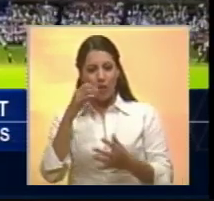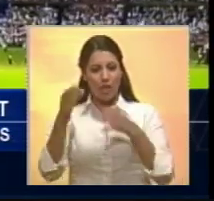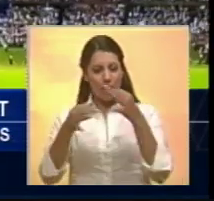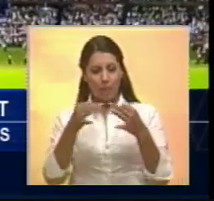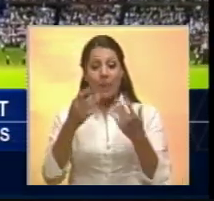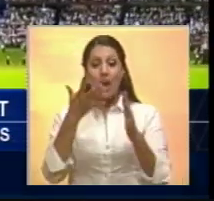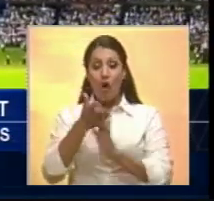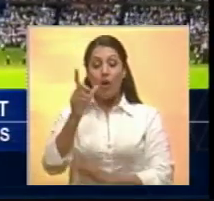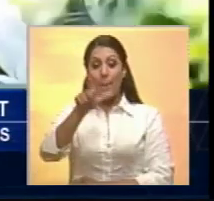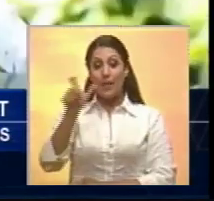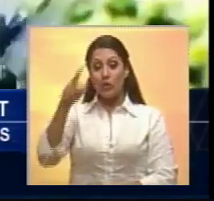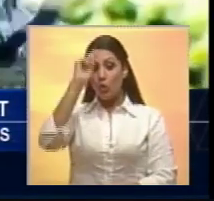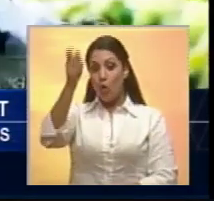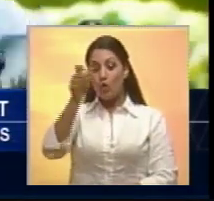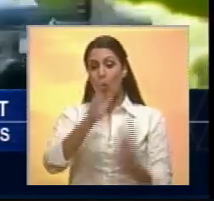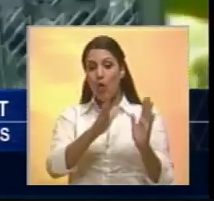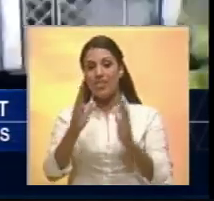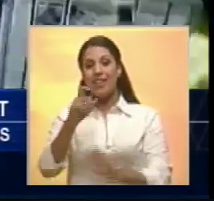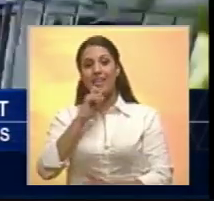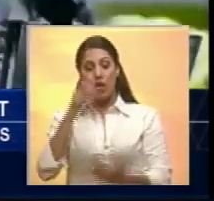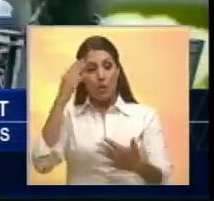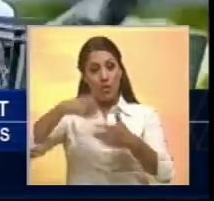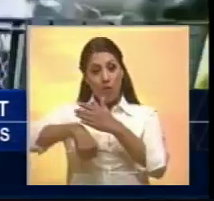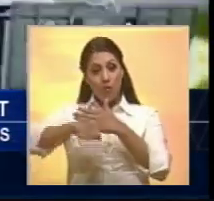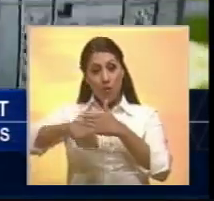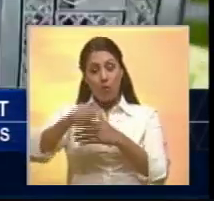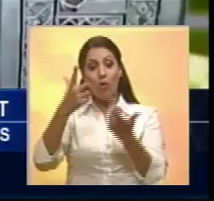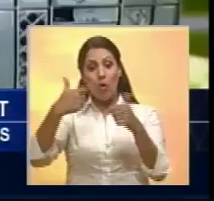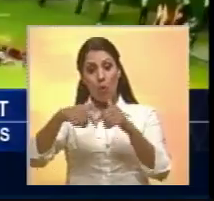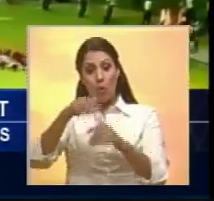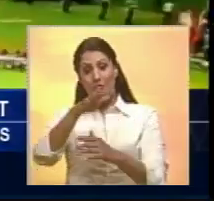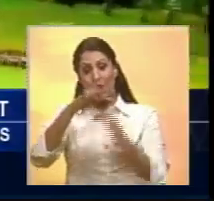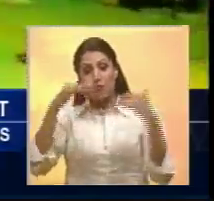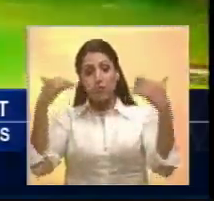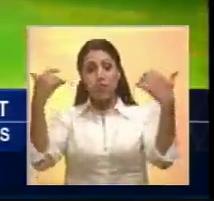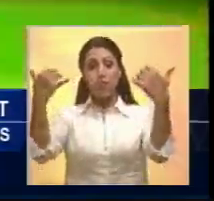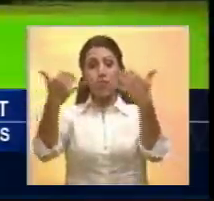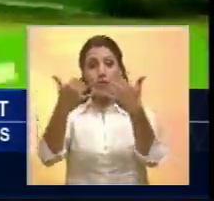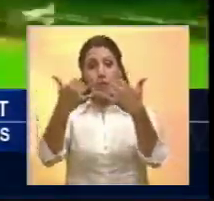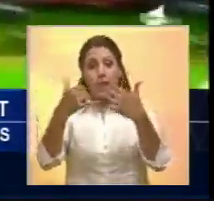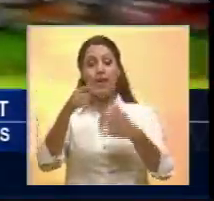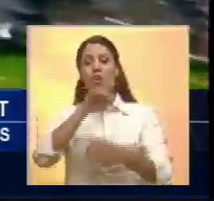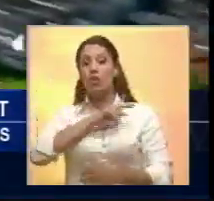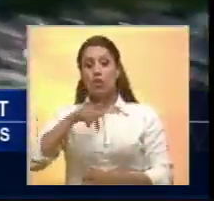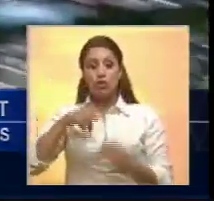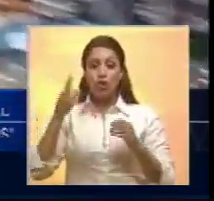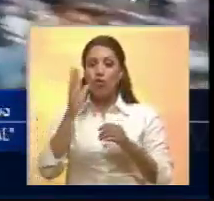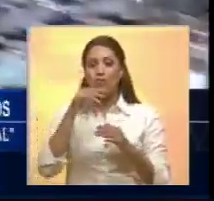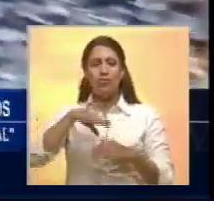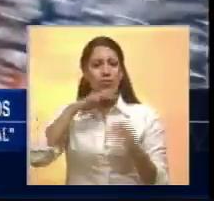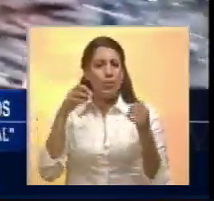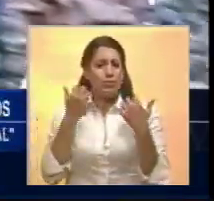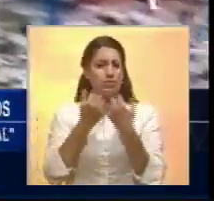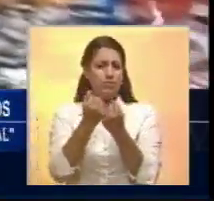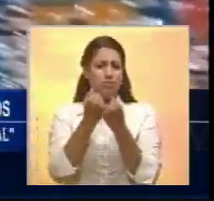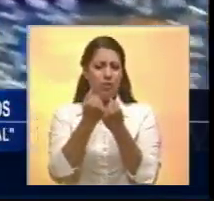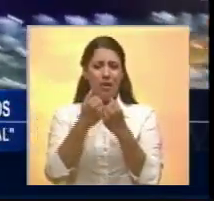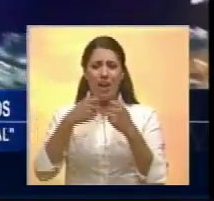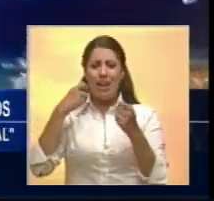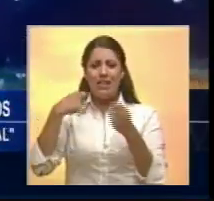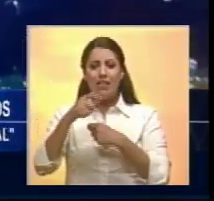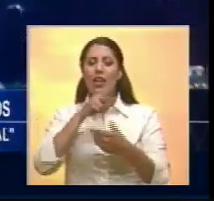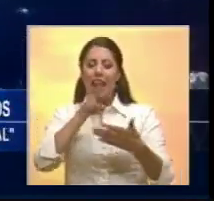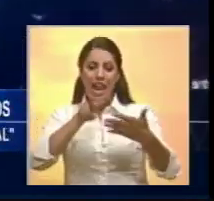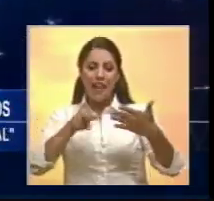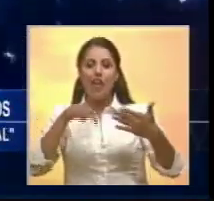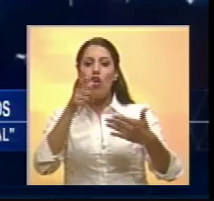En Medellín, el tributo fue organizado por el Atlético Nacional en el estadio Atanasio Girardot, que no se dio abasto. Se leyeron los nombres